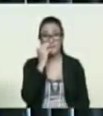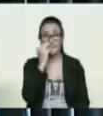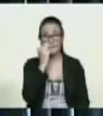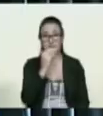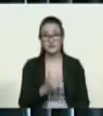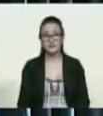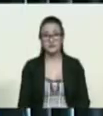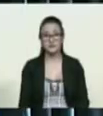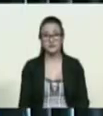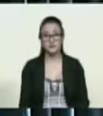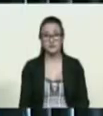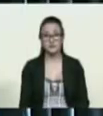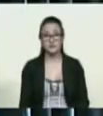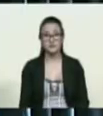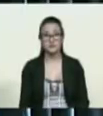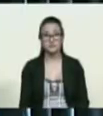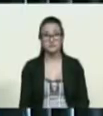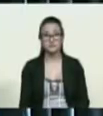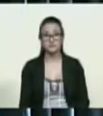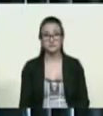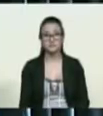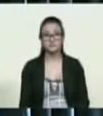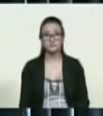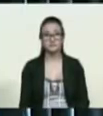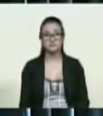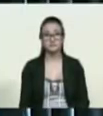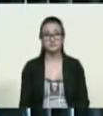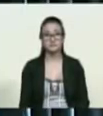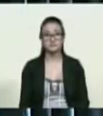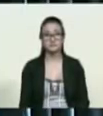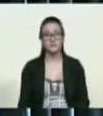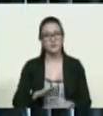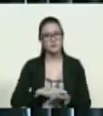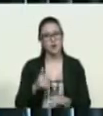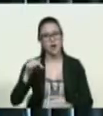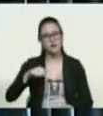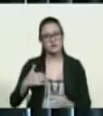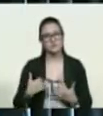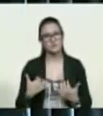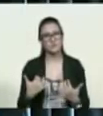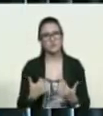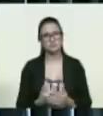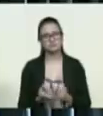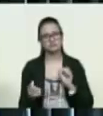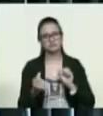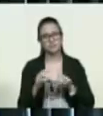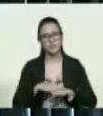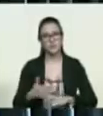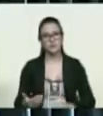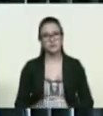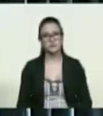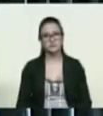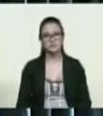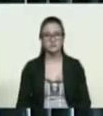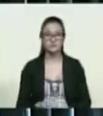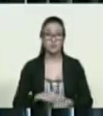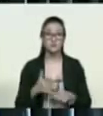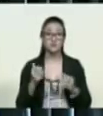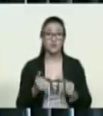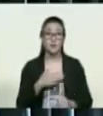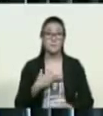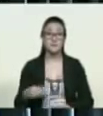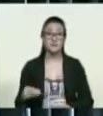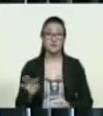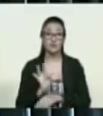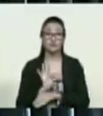tarima presidencial. ¿Por qué estamos aquí conversando? Porque la seguridad del presidente